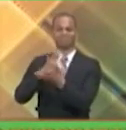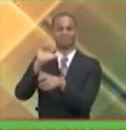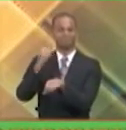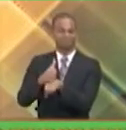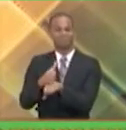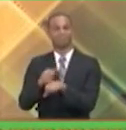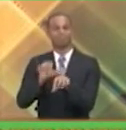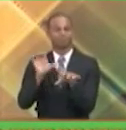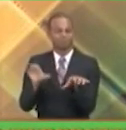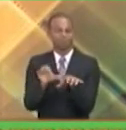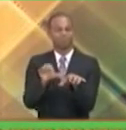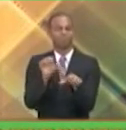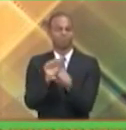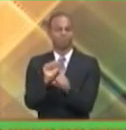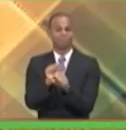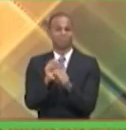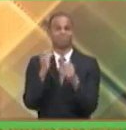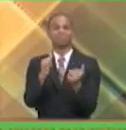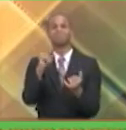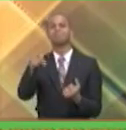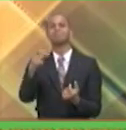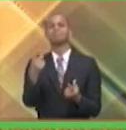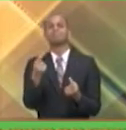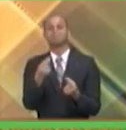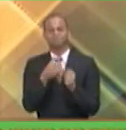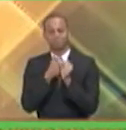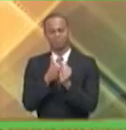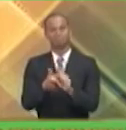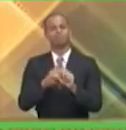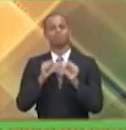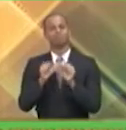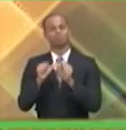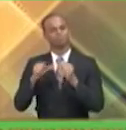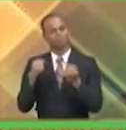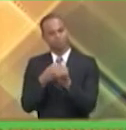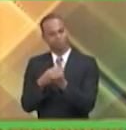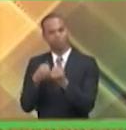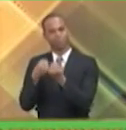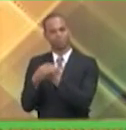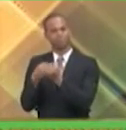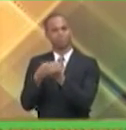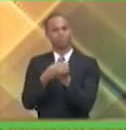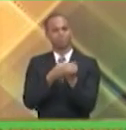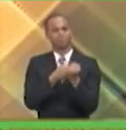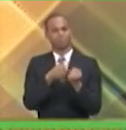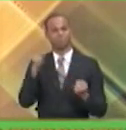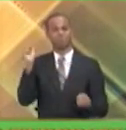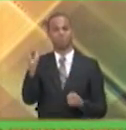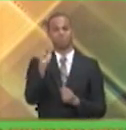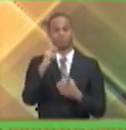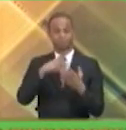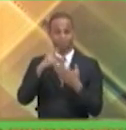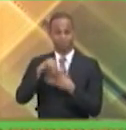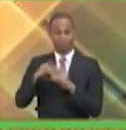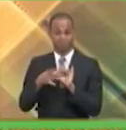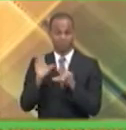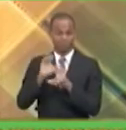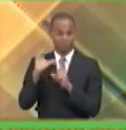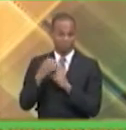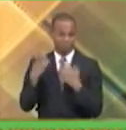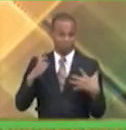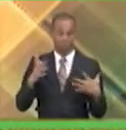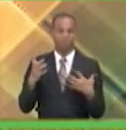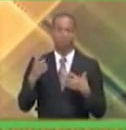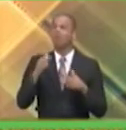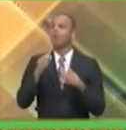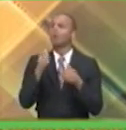está trabajando. Y ahora lo que hay es que darle, seguir dándole apoyo, no solamente ahora del proyecto de cultura, sino de